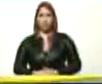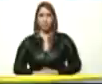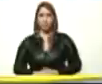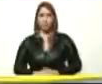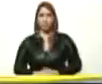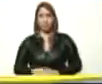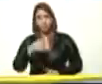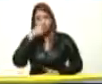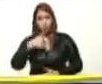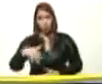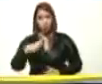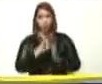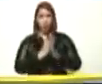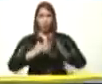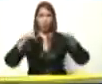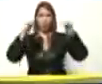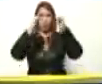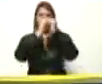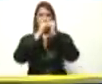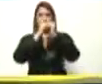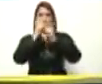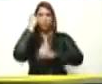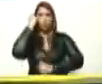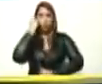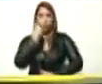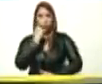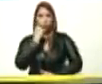con el pueblo de Anzuate, con el pueblo de Sucre,